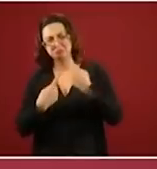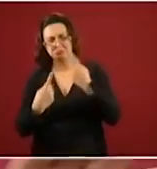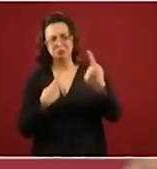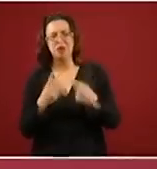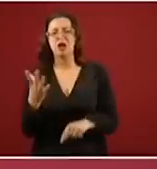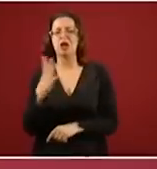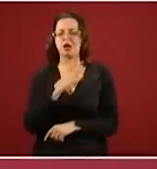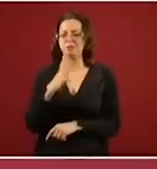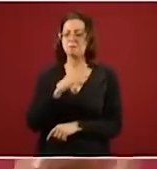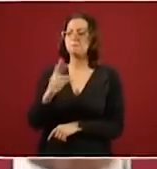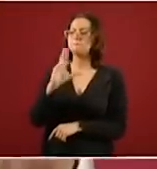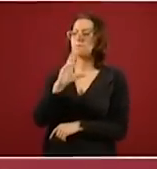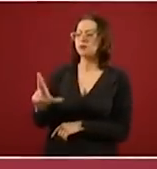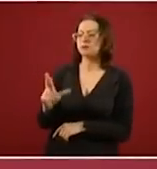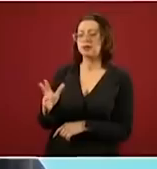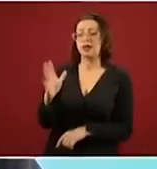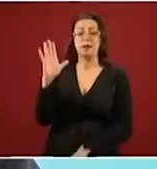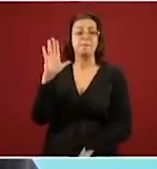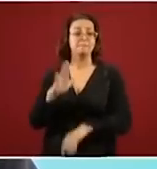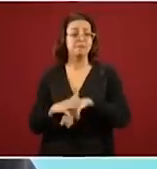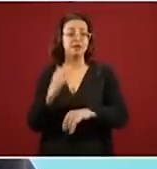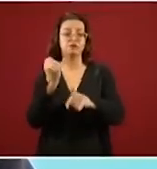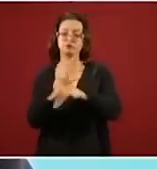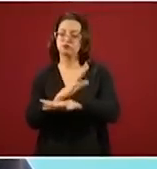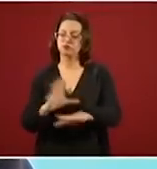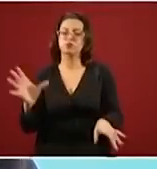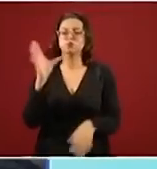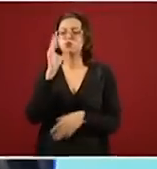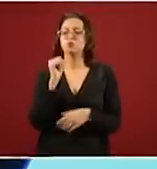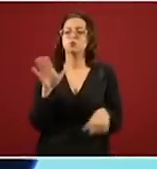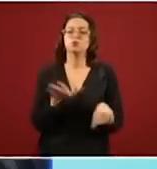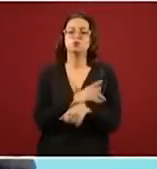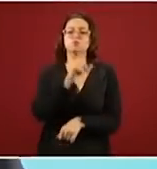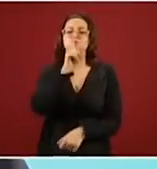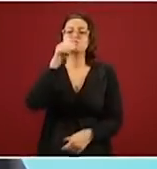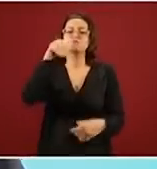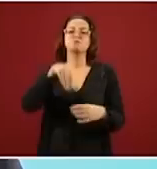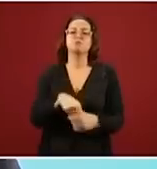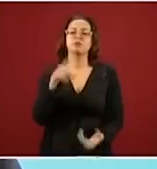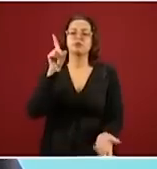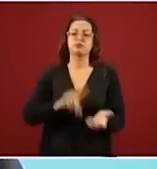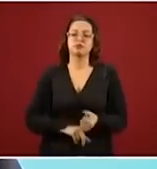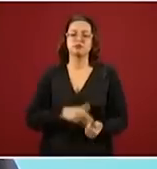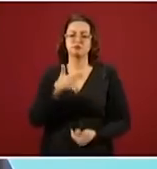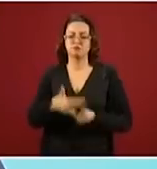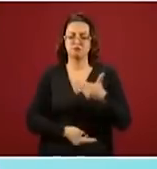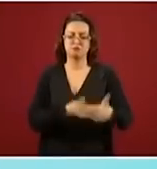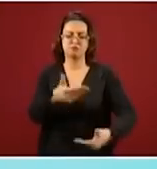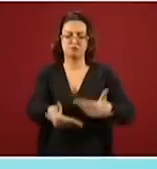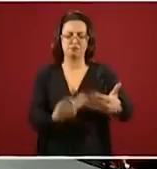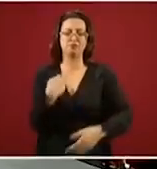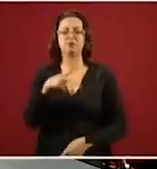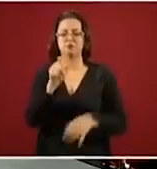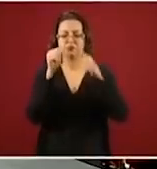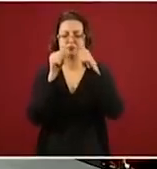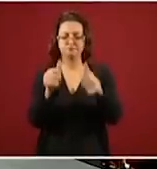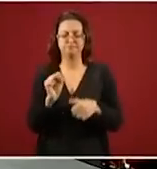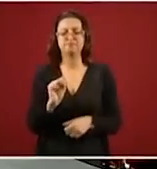y no puedo decir más por el debido proceso pero si se está atendiendo